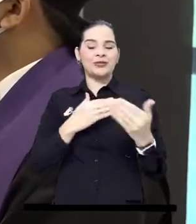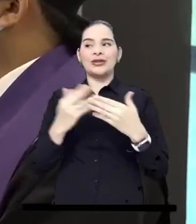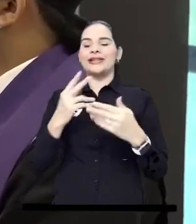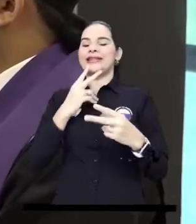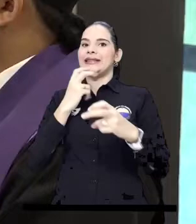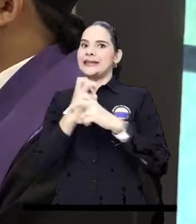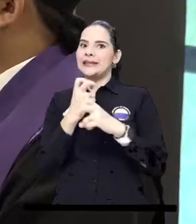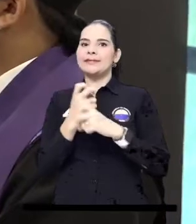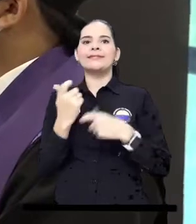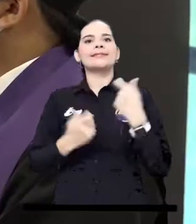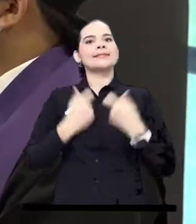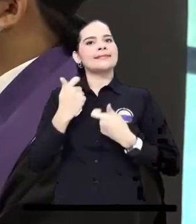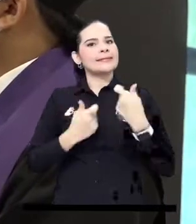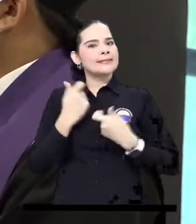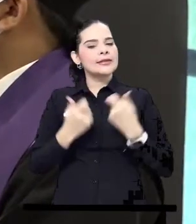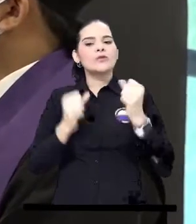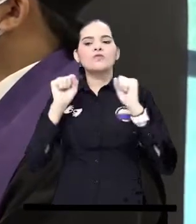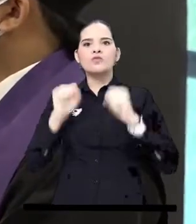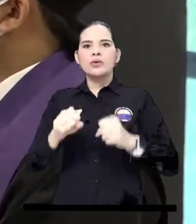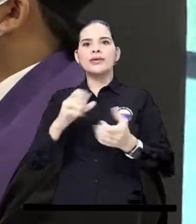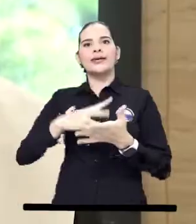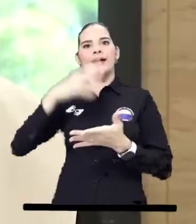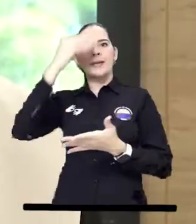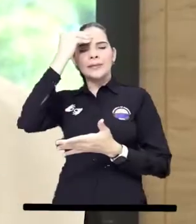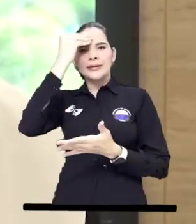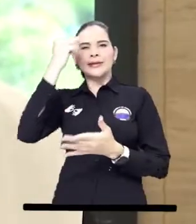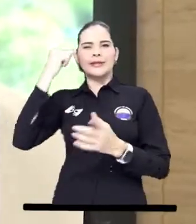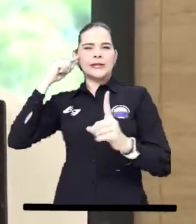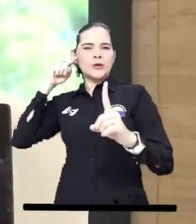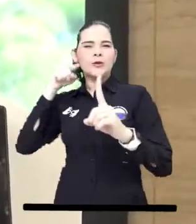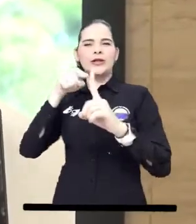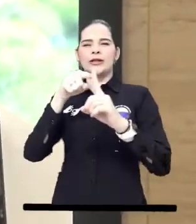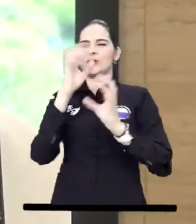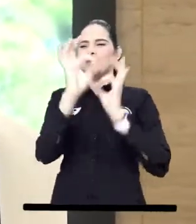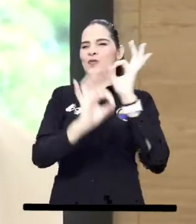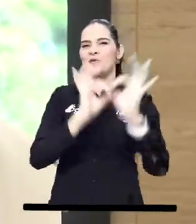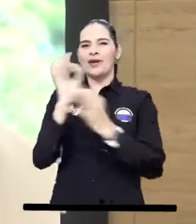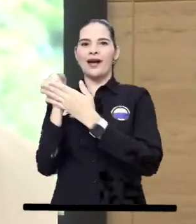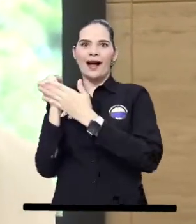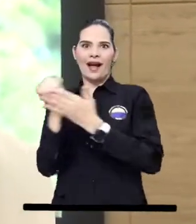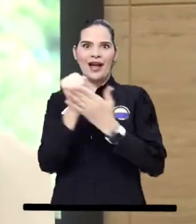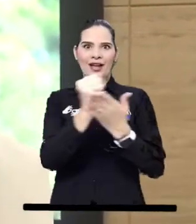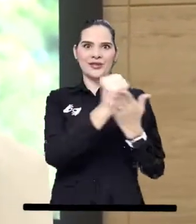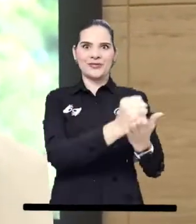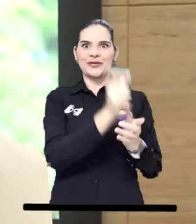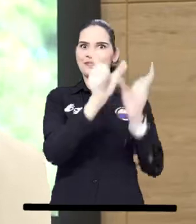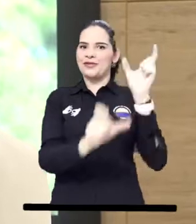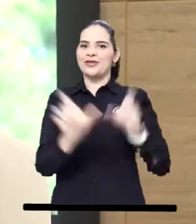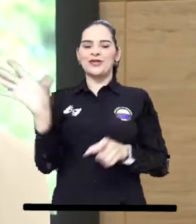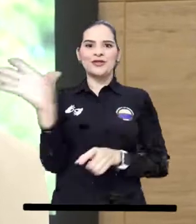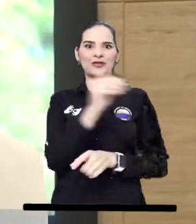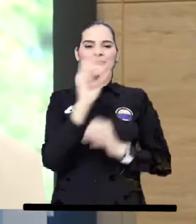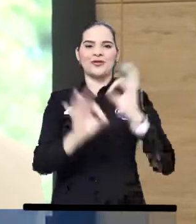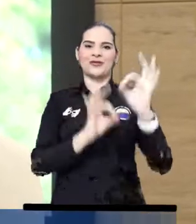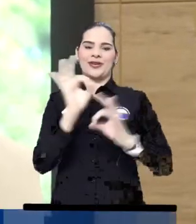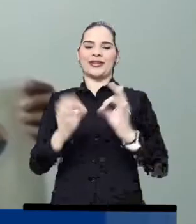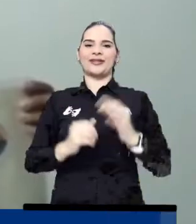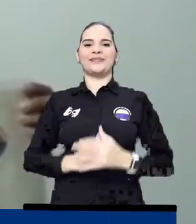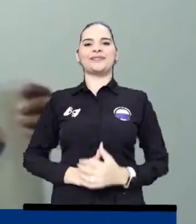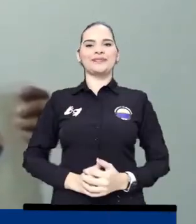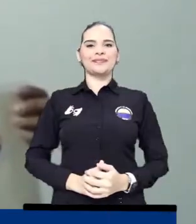unos grandes desafíos, una gran oportunidad para aprender, una gran oportunidad para brindar cuidado y para atender a la población en general.